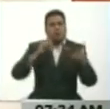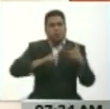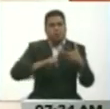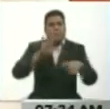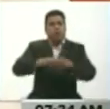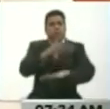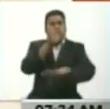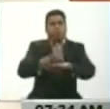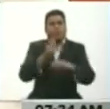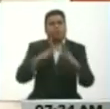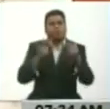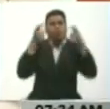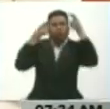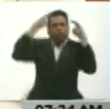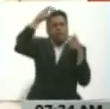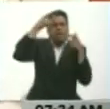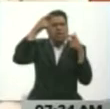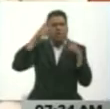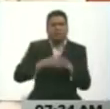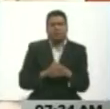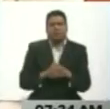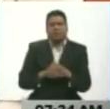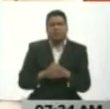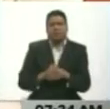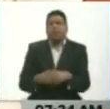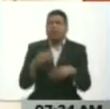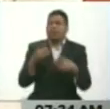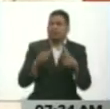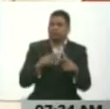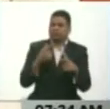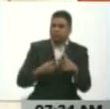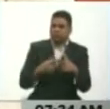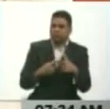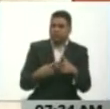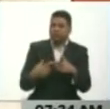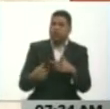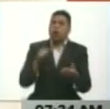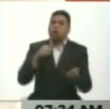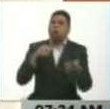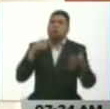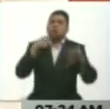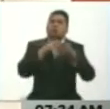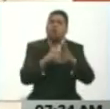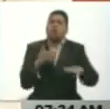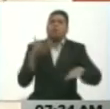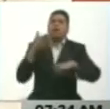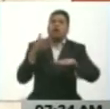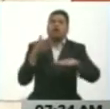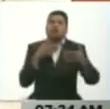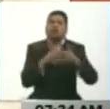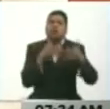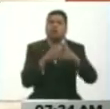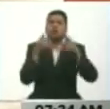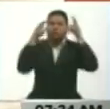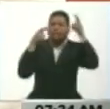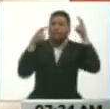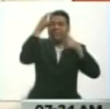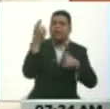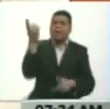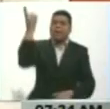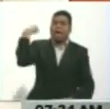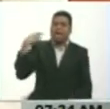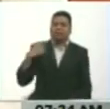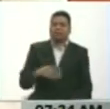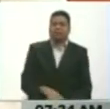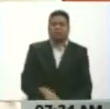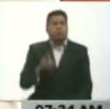eso detonó el golpe contra el presidente Hugo Chávez. Es exactamente el mismo esquema el que se pretende reeditar ahora, lo vimos